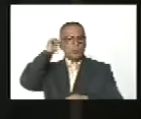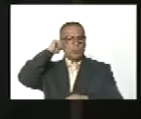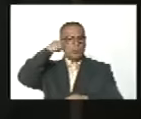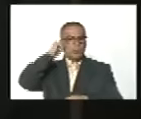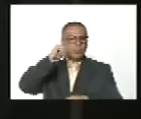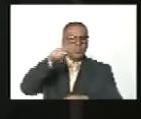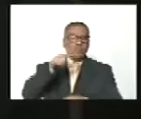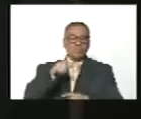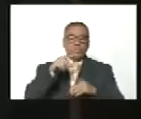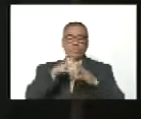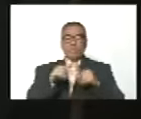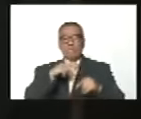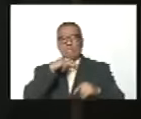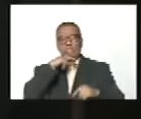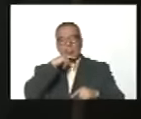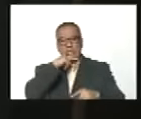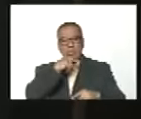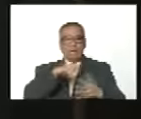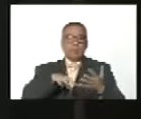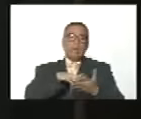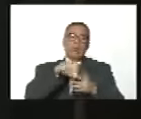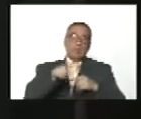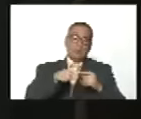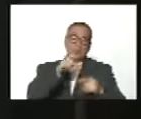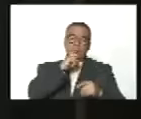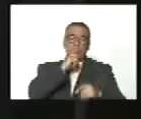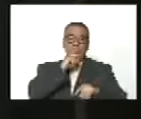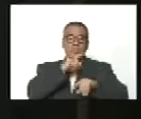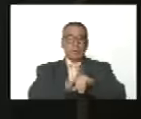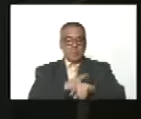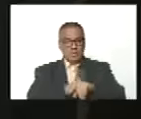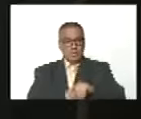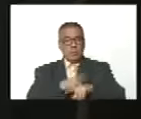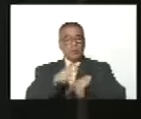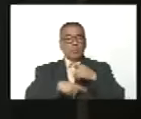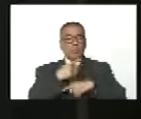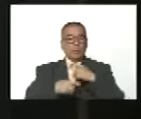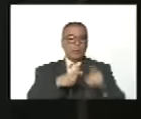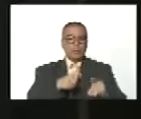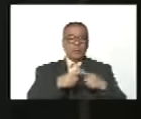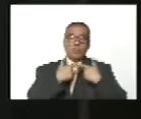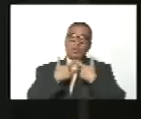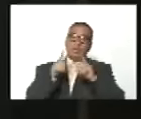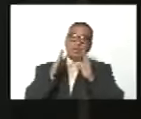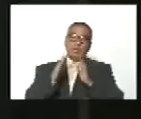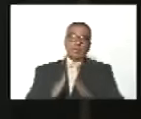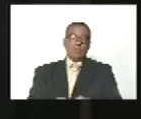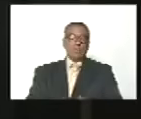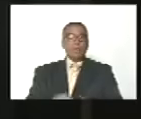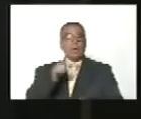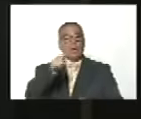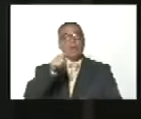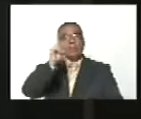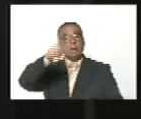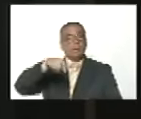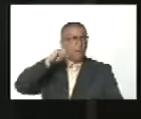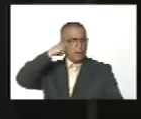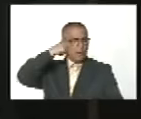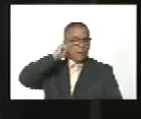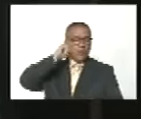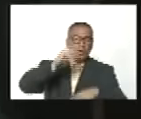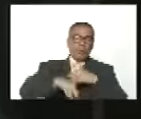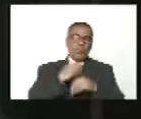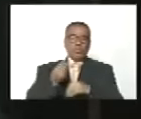de las fases más críticas de nuestro intenso, complejo y difícil proceso de independencia. Es también recordar